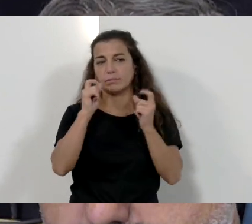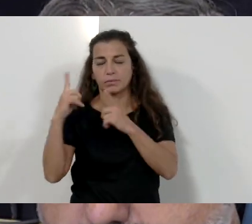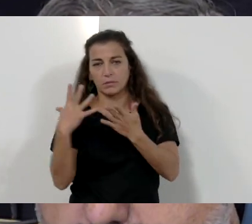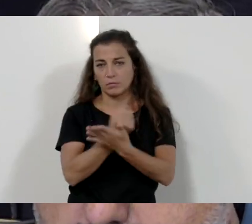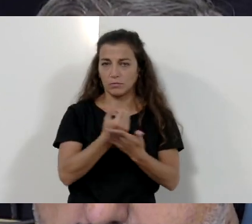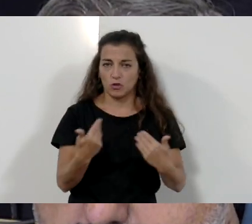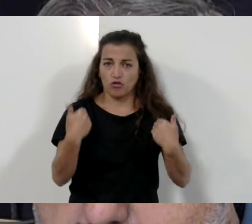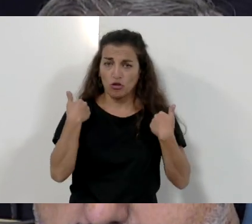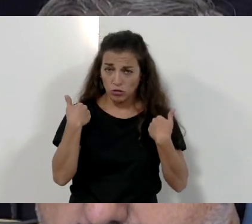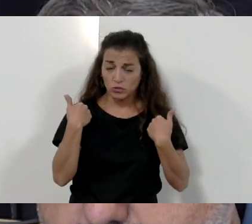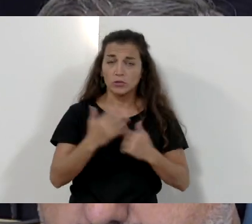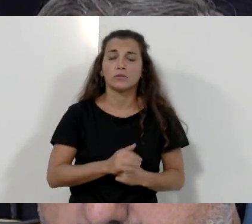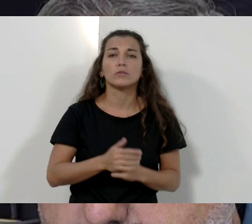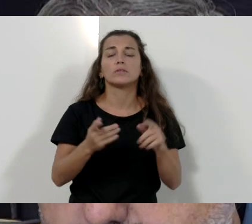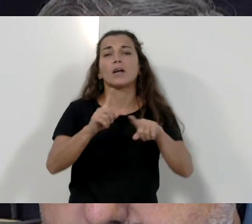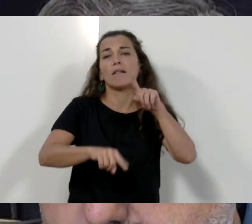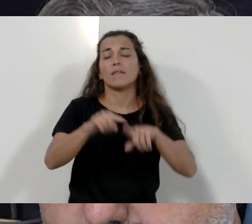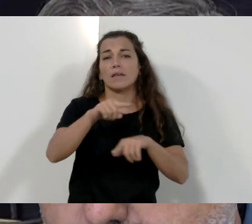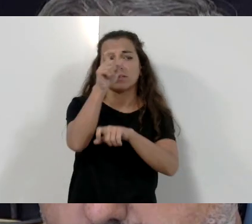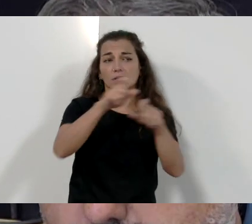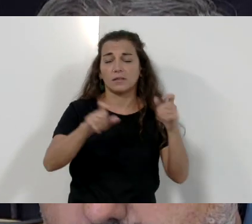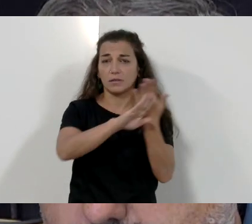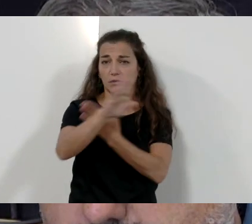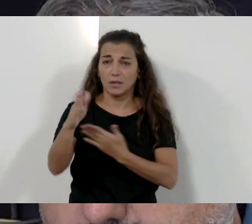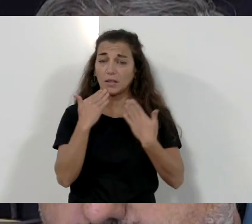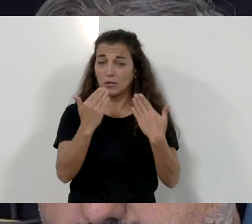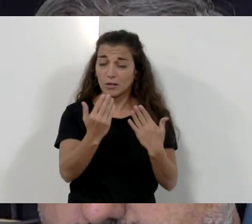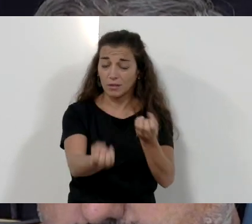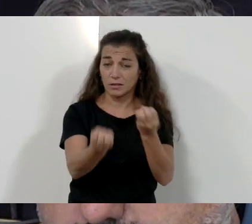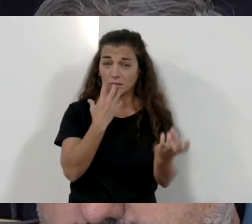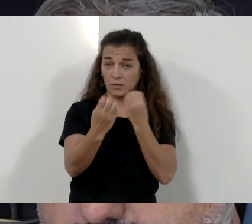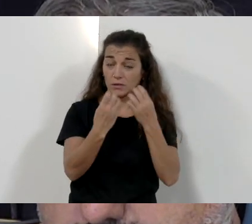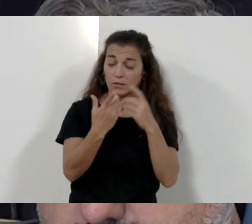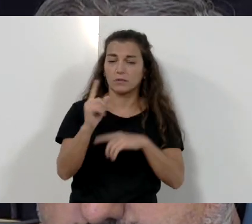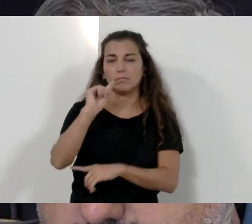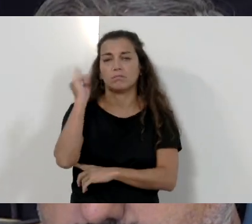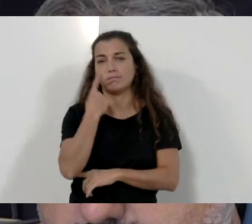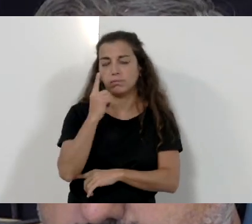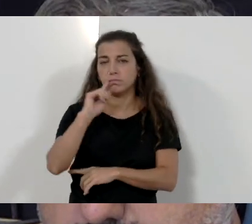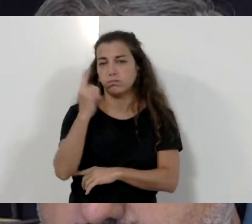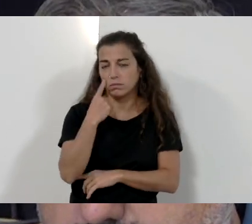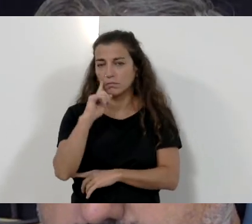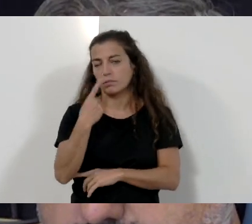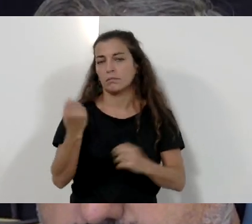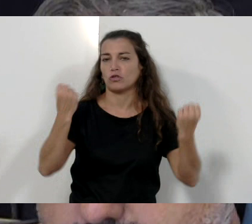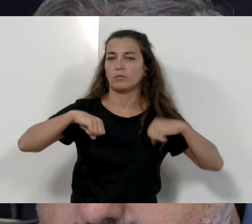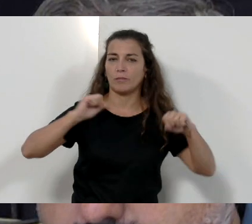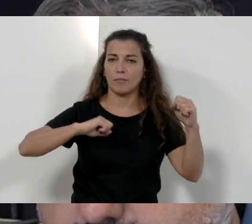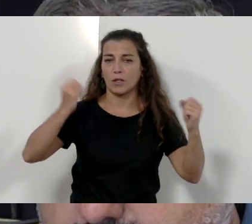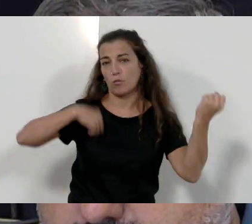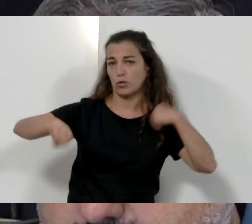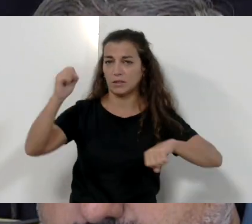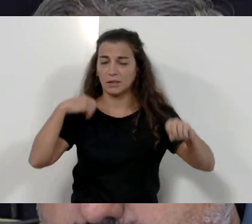y así nos lo hacen llegar a veces vecinos, gracias a los vecinos, detectamos comportamientos infractores y